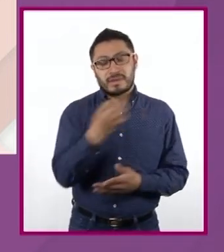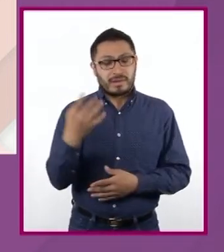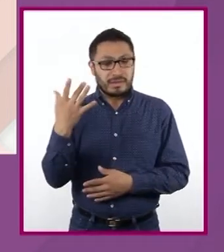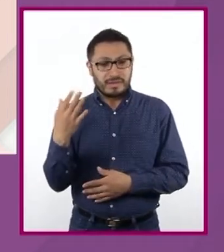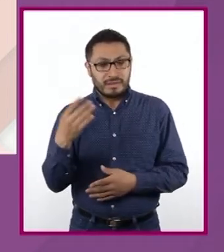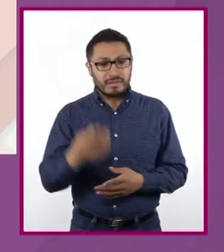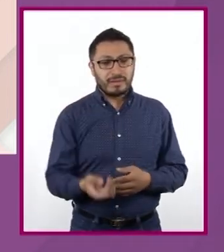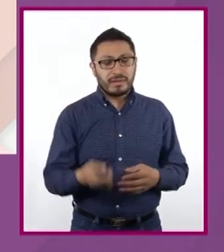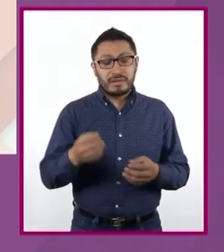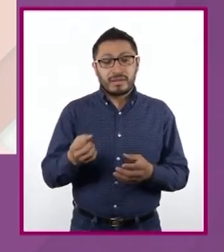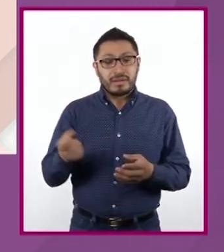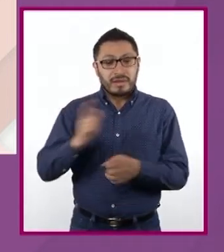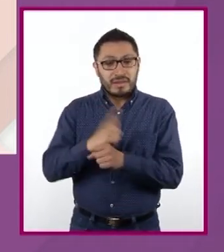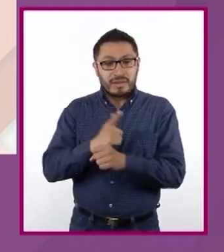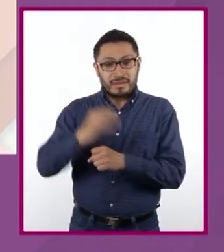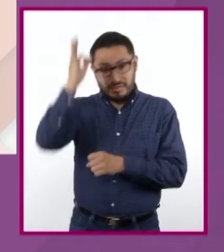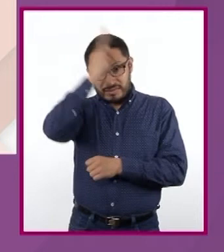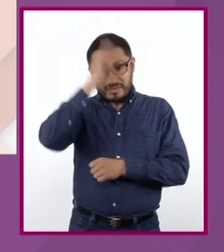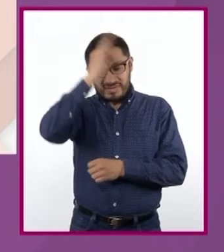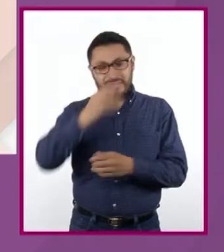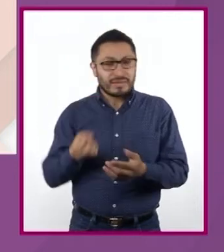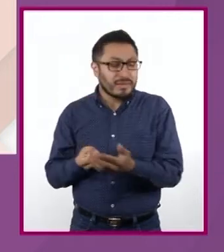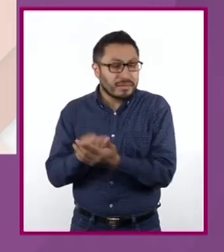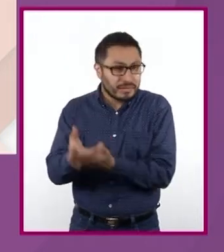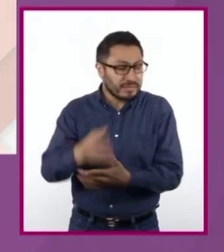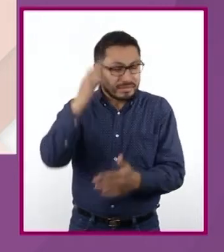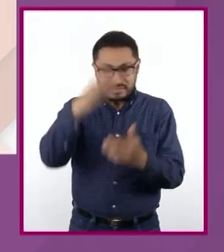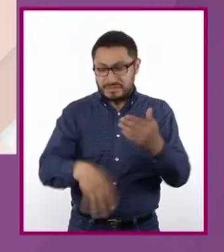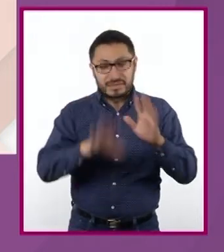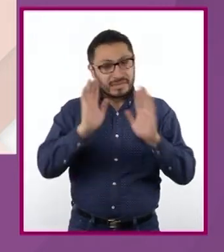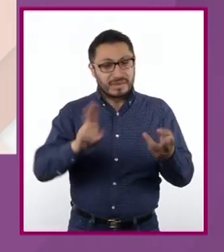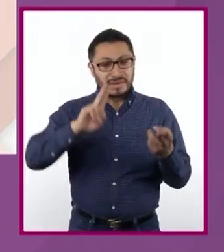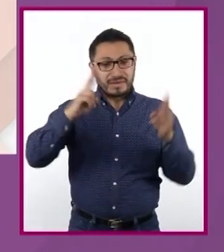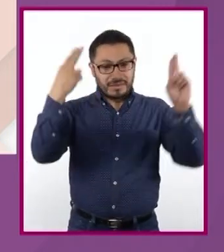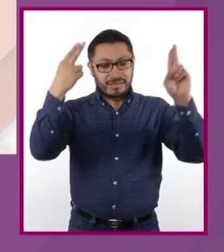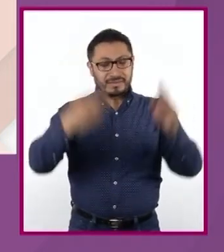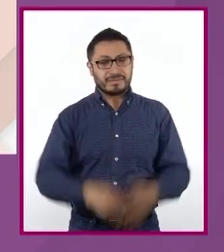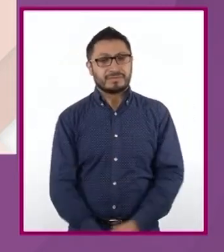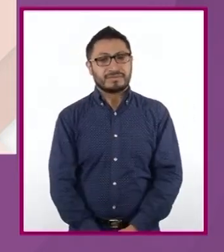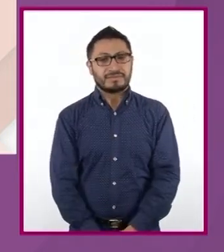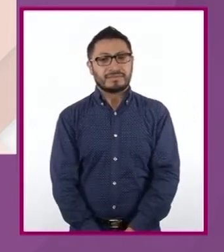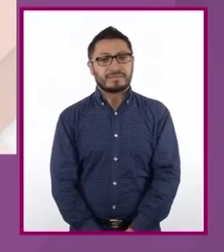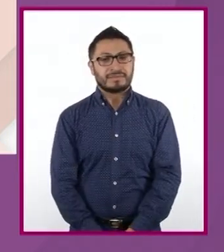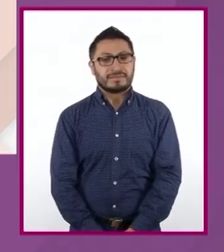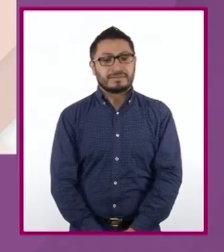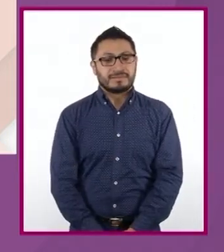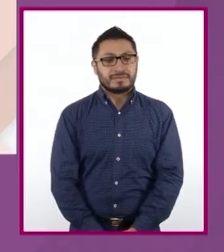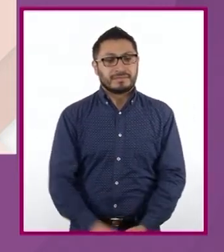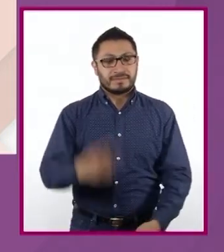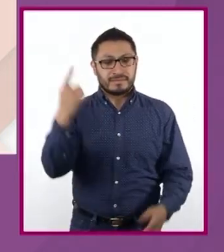1950. Egresó de la licenciatura en Filosofía de la Universidad Nacional Autónoma de México.